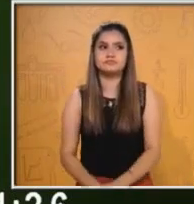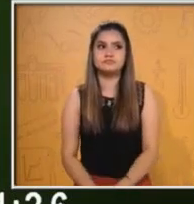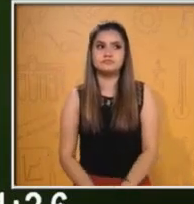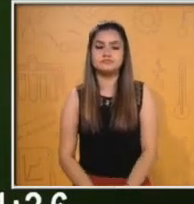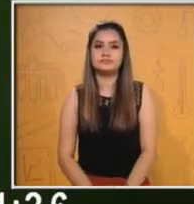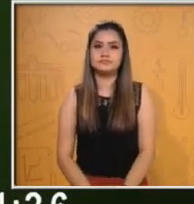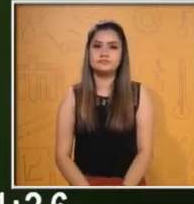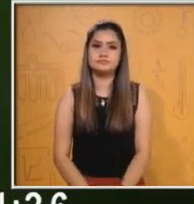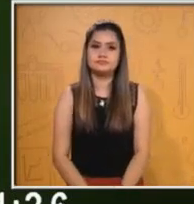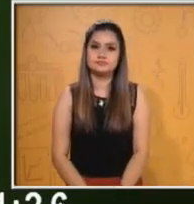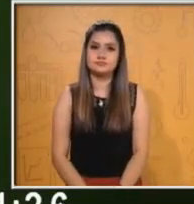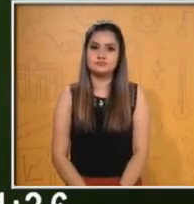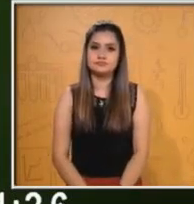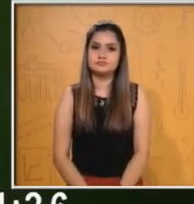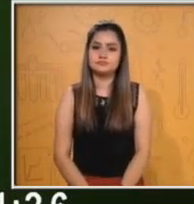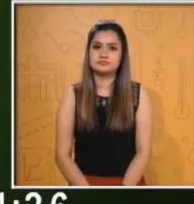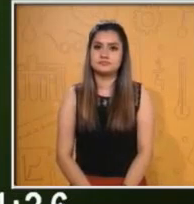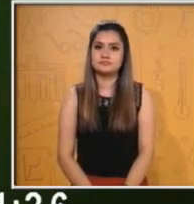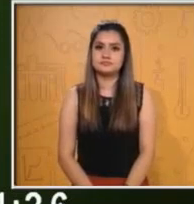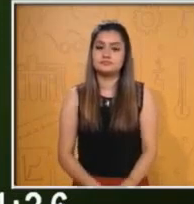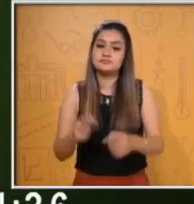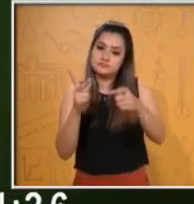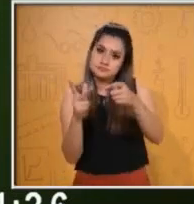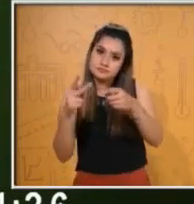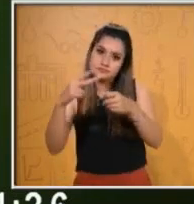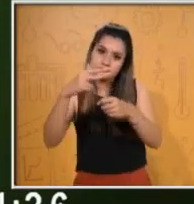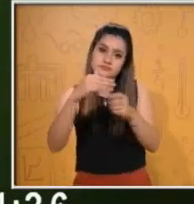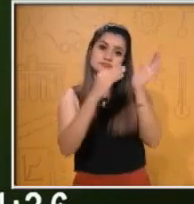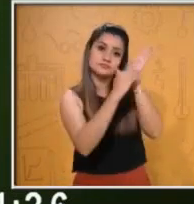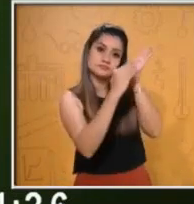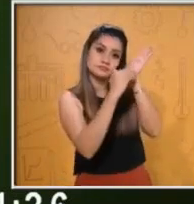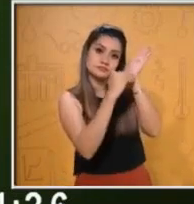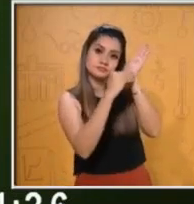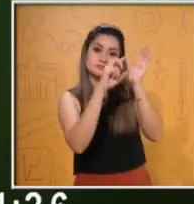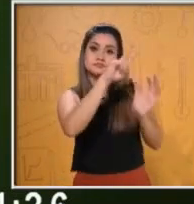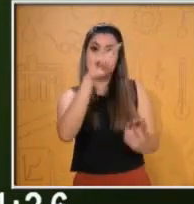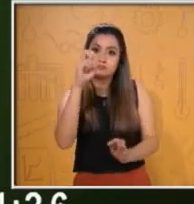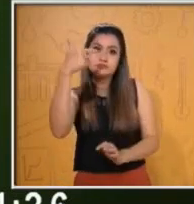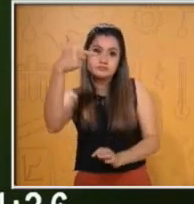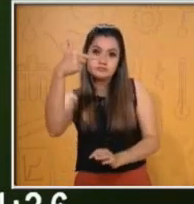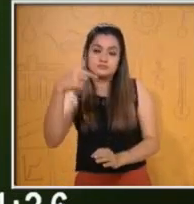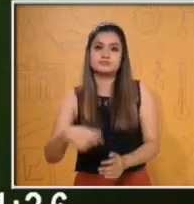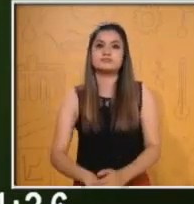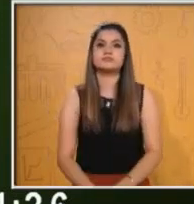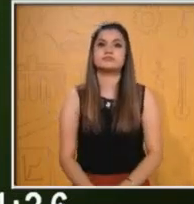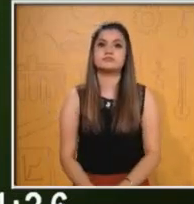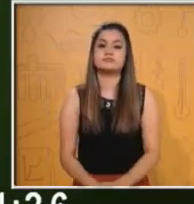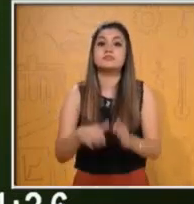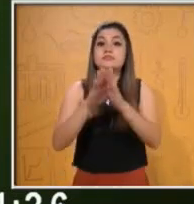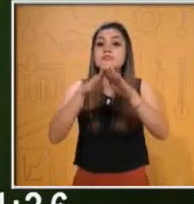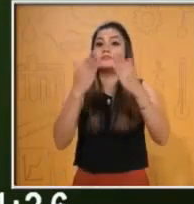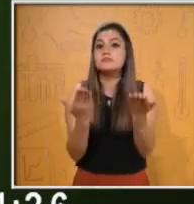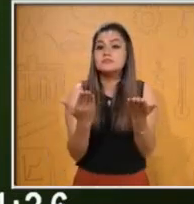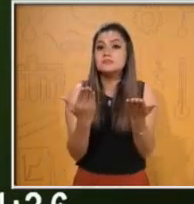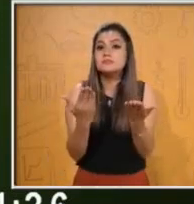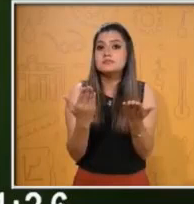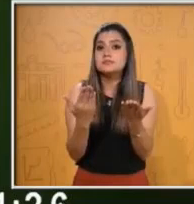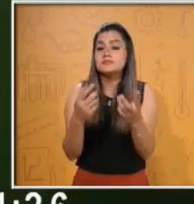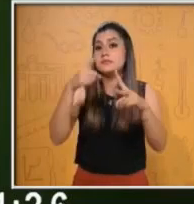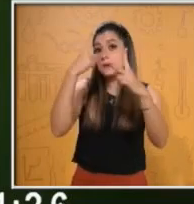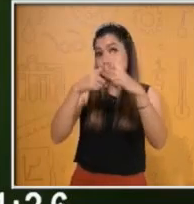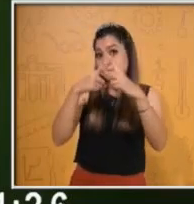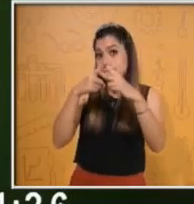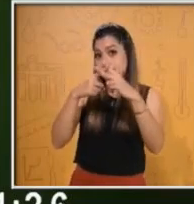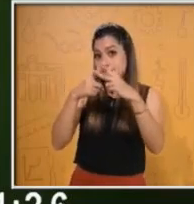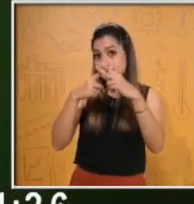a la palabra DEB. Sección recortable de la página 207. O sea, viene en el libro de desafíos matemáticos,